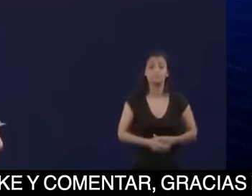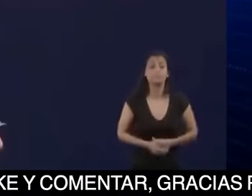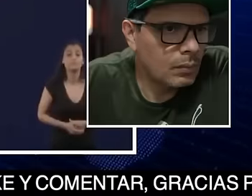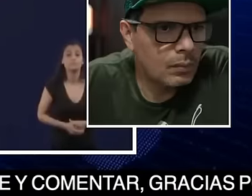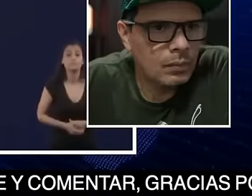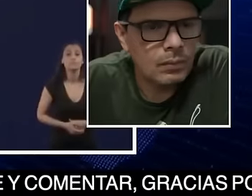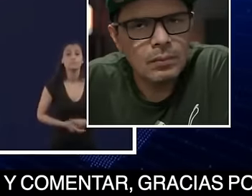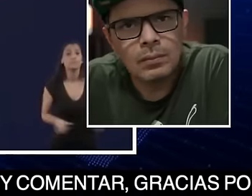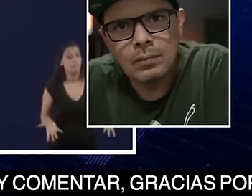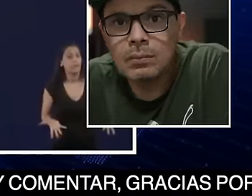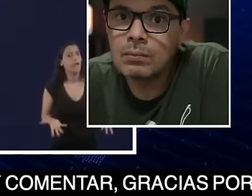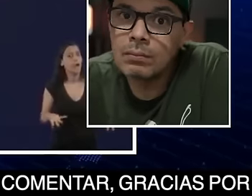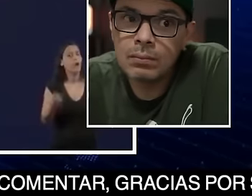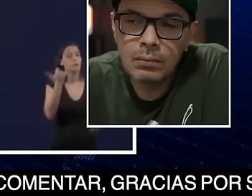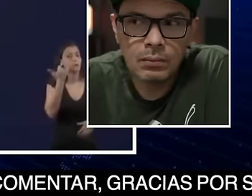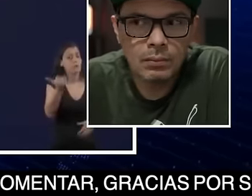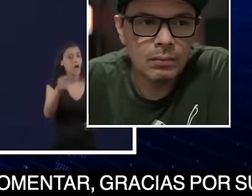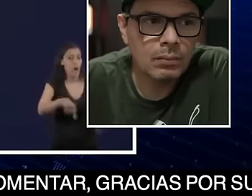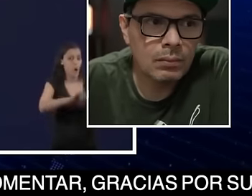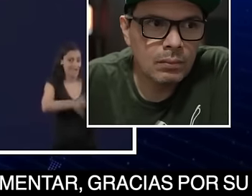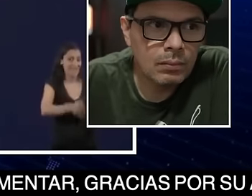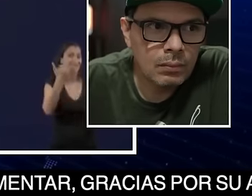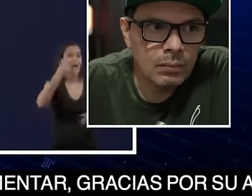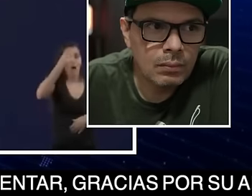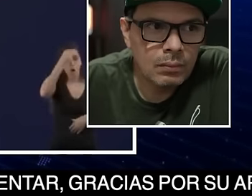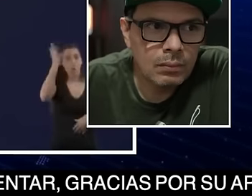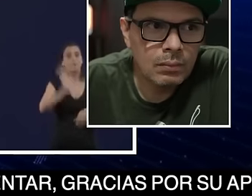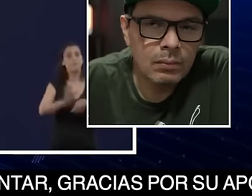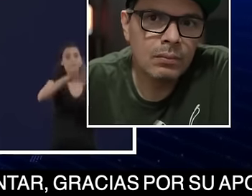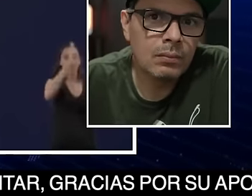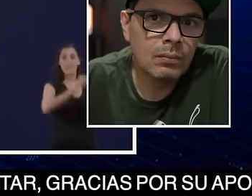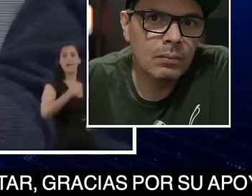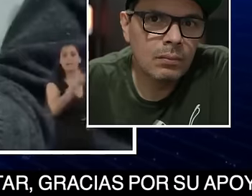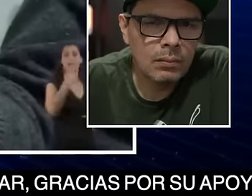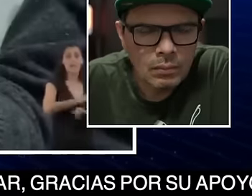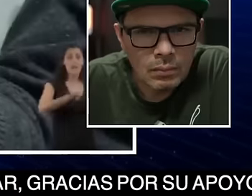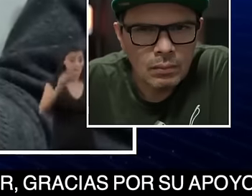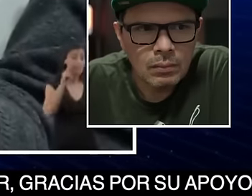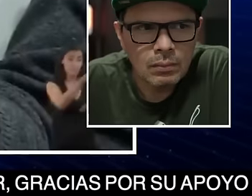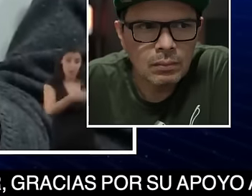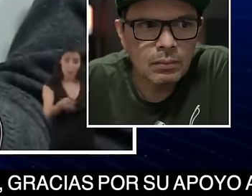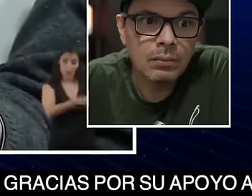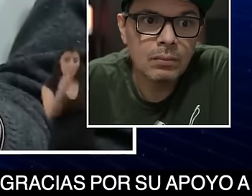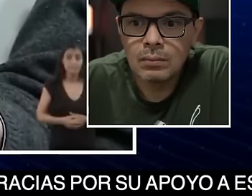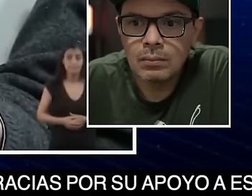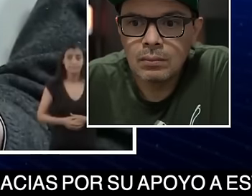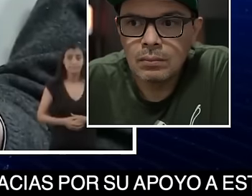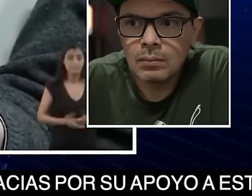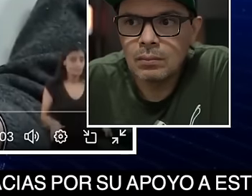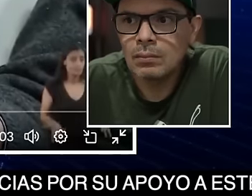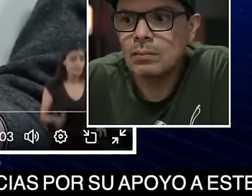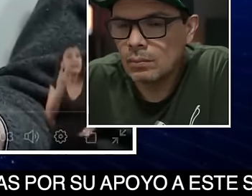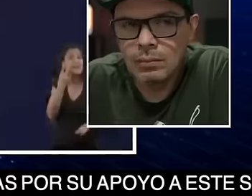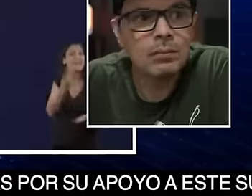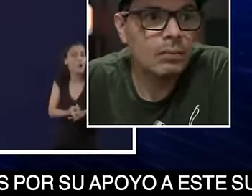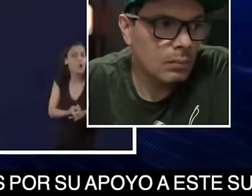está el posteo Ahora sí supuestamente oficial de cancillería Léelo relo y vas a ver que no reconocemos al